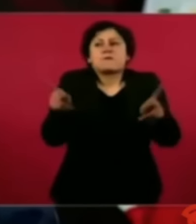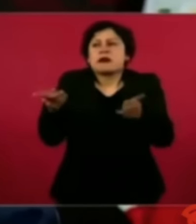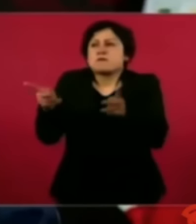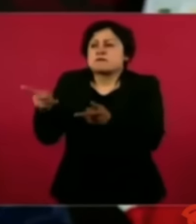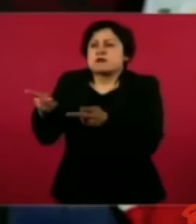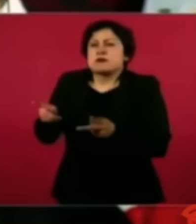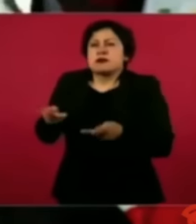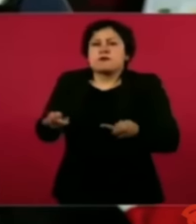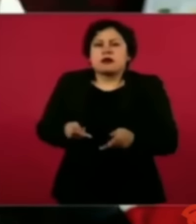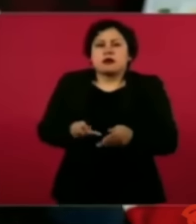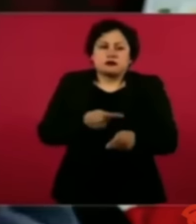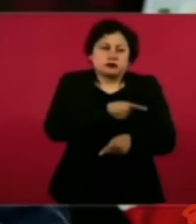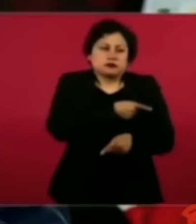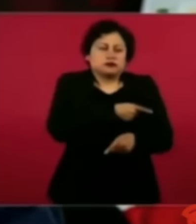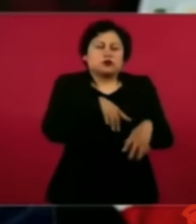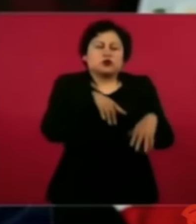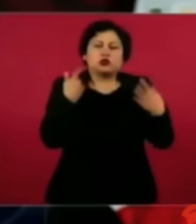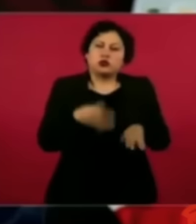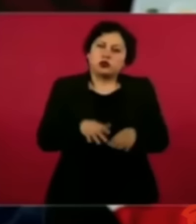Pero